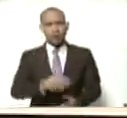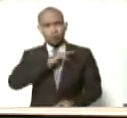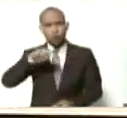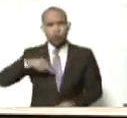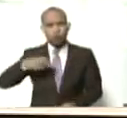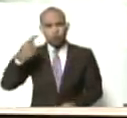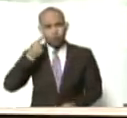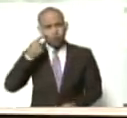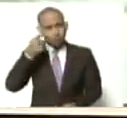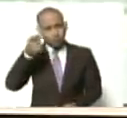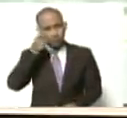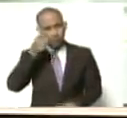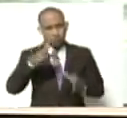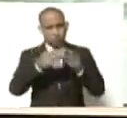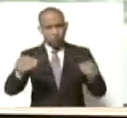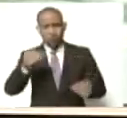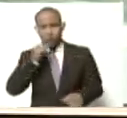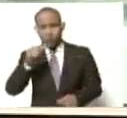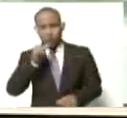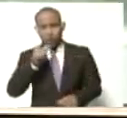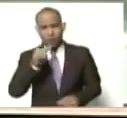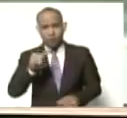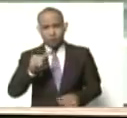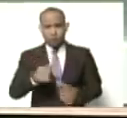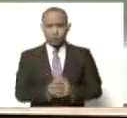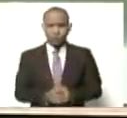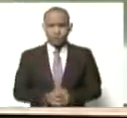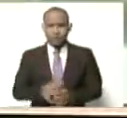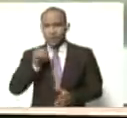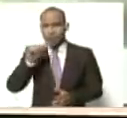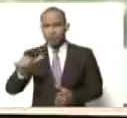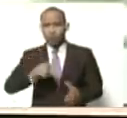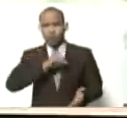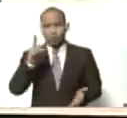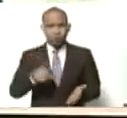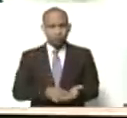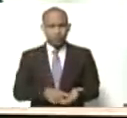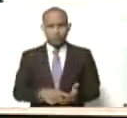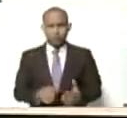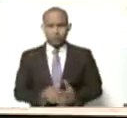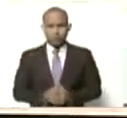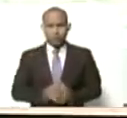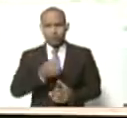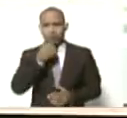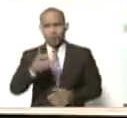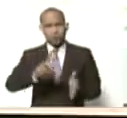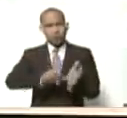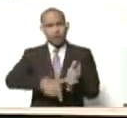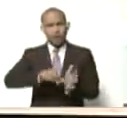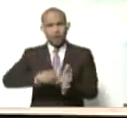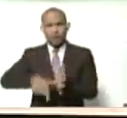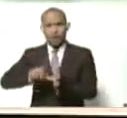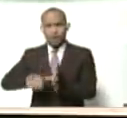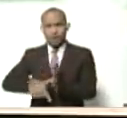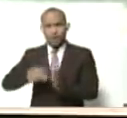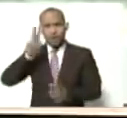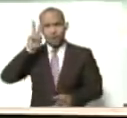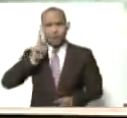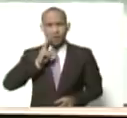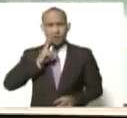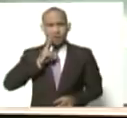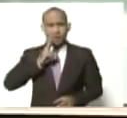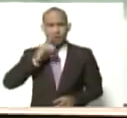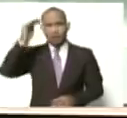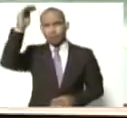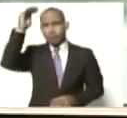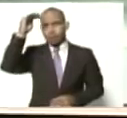de todas estas denuncias, de todas estas circunstancias. Bueno, Tarde, linda, ya va bajando un